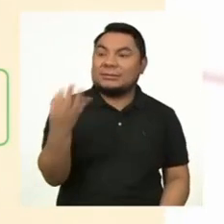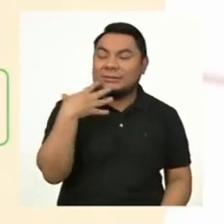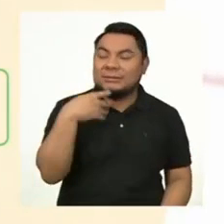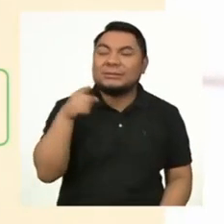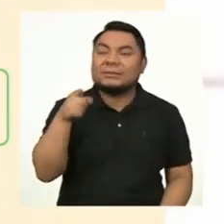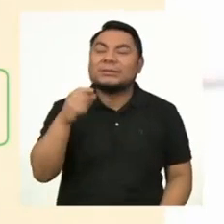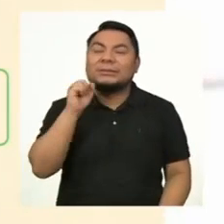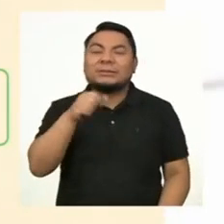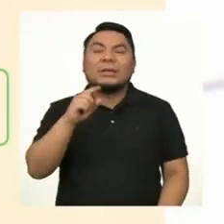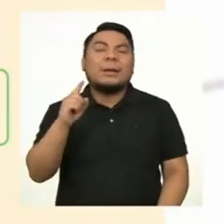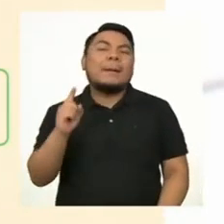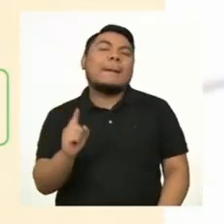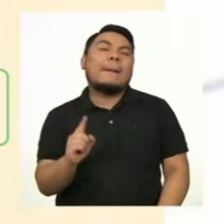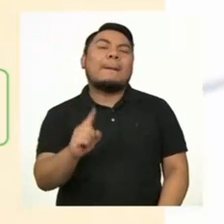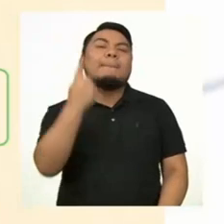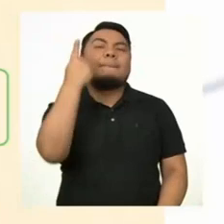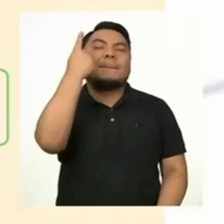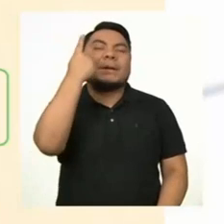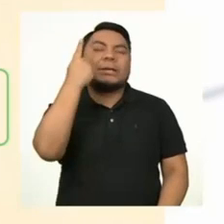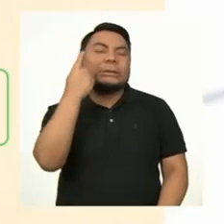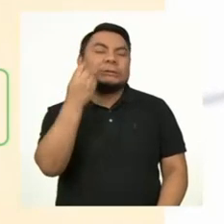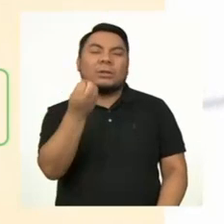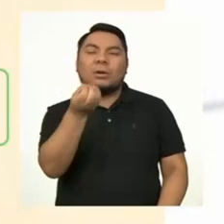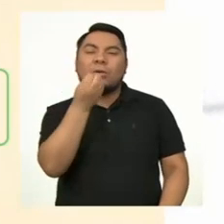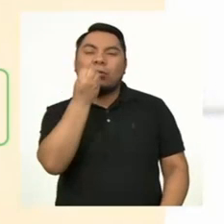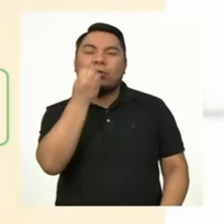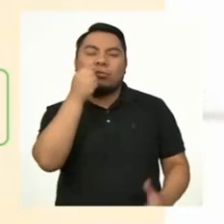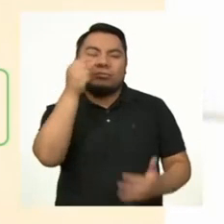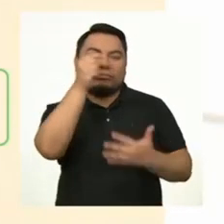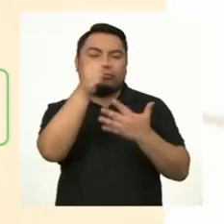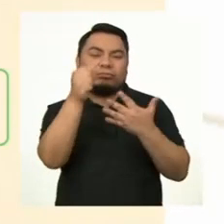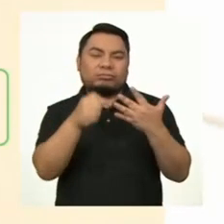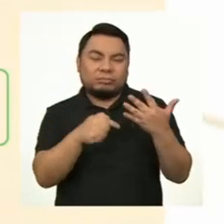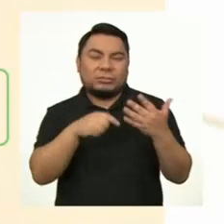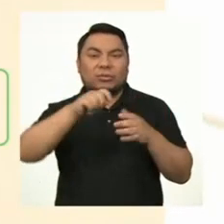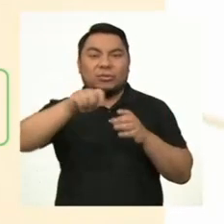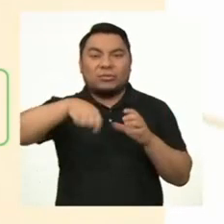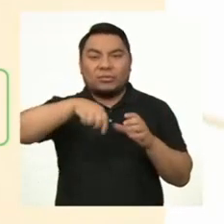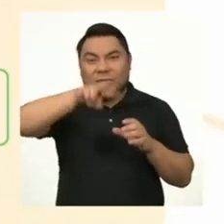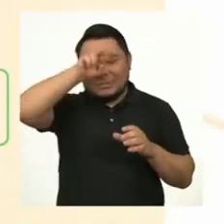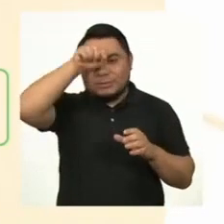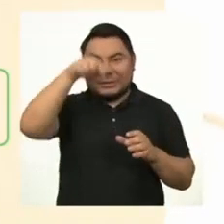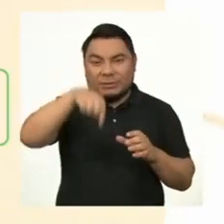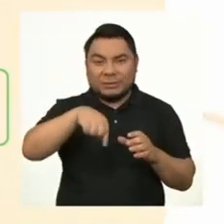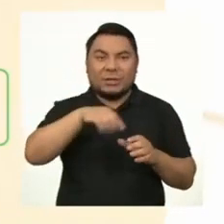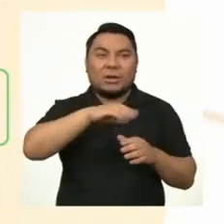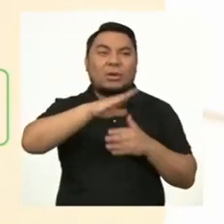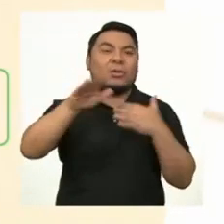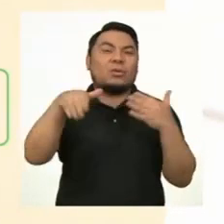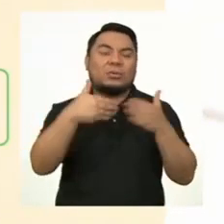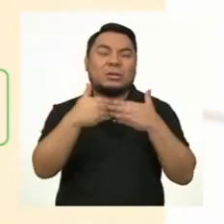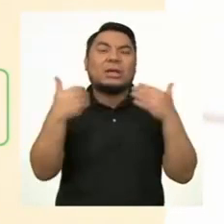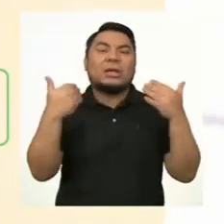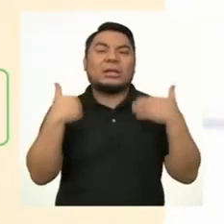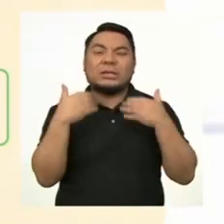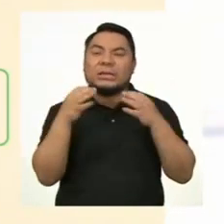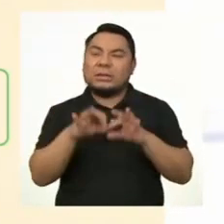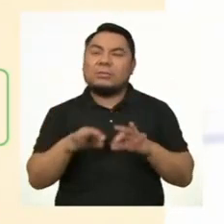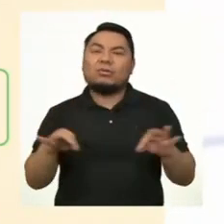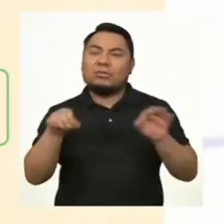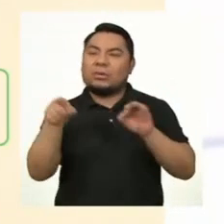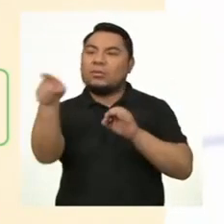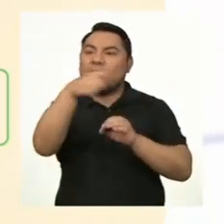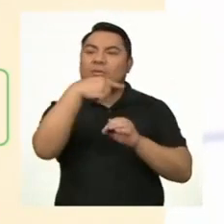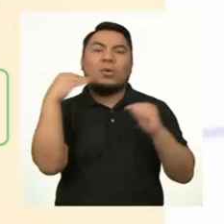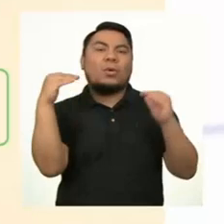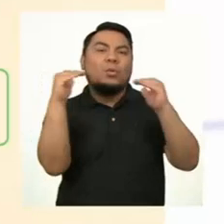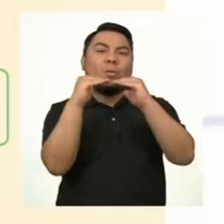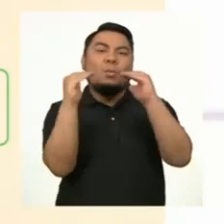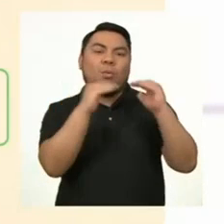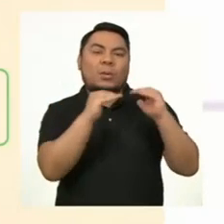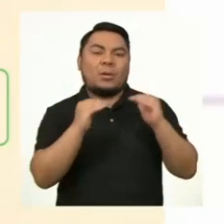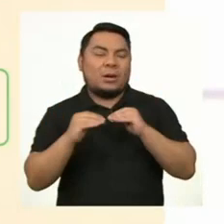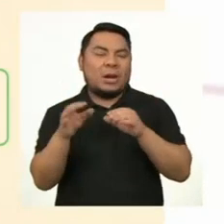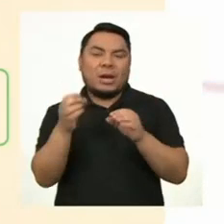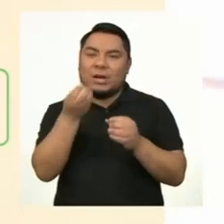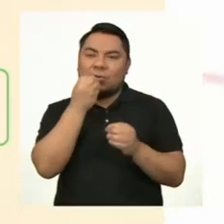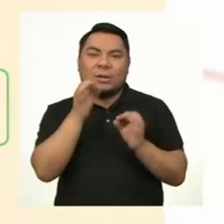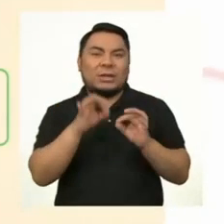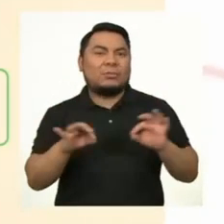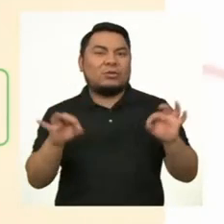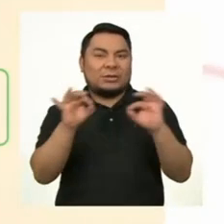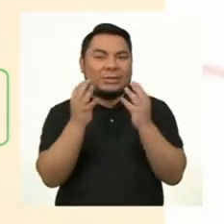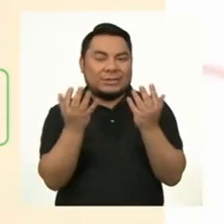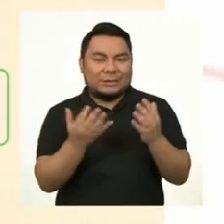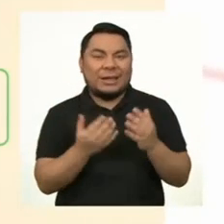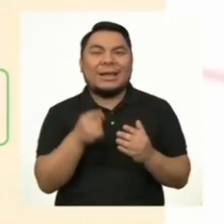menciona los principales ingredientes de nuestra cocina y todos tienen la misma importancia. Por eso